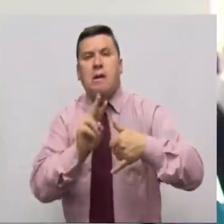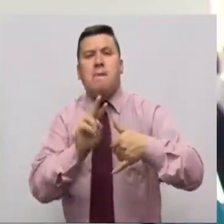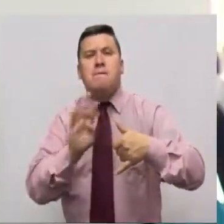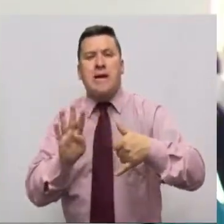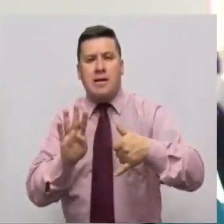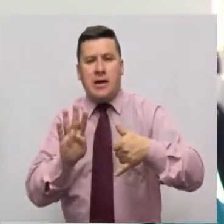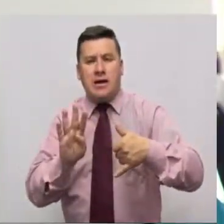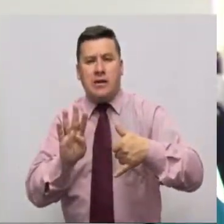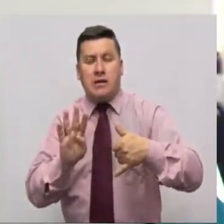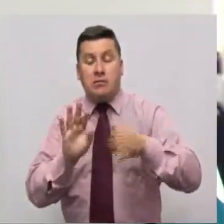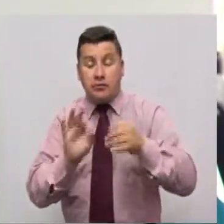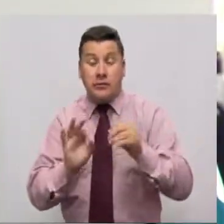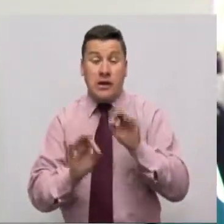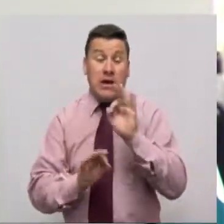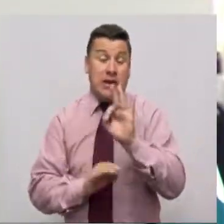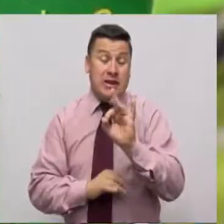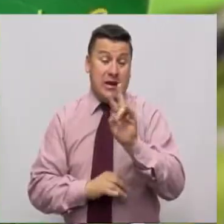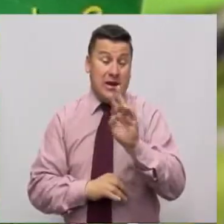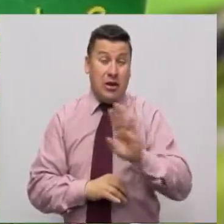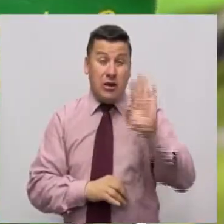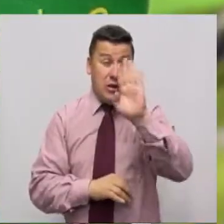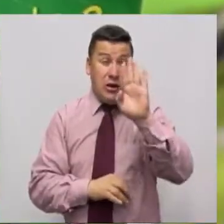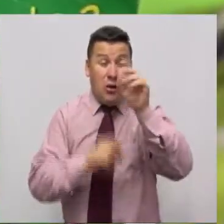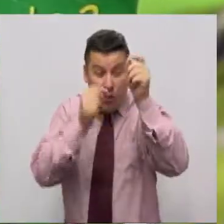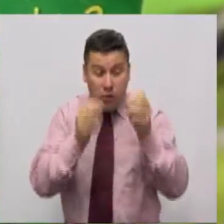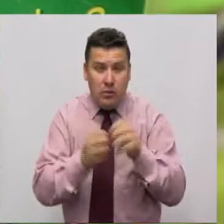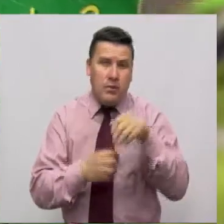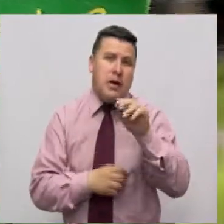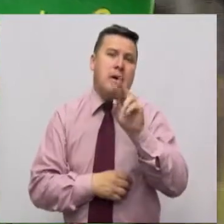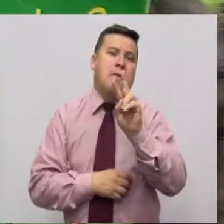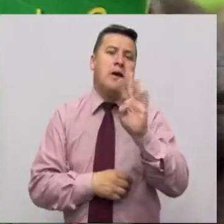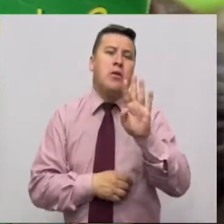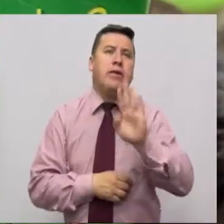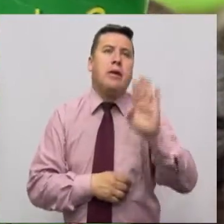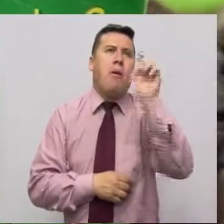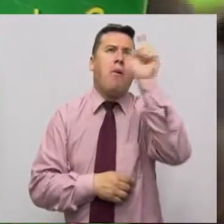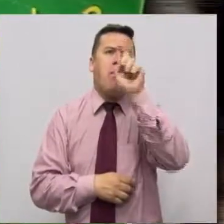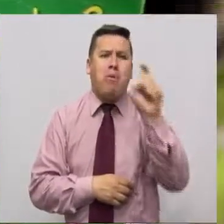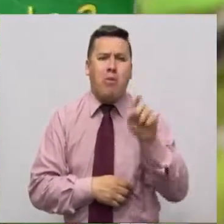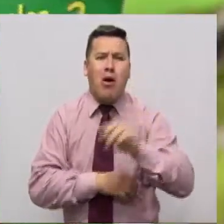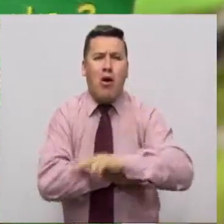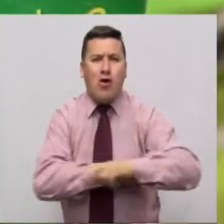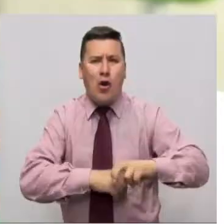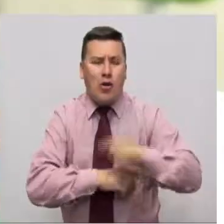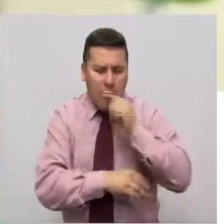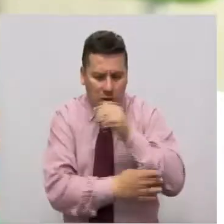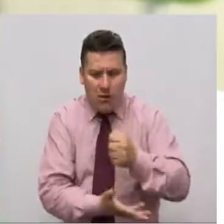en 24 de los 32 departamentos que integran nuestro mapa político.